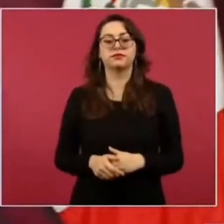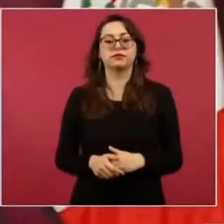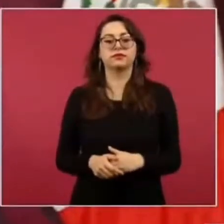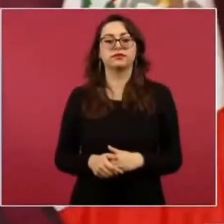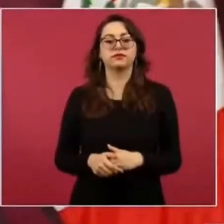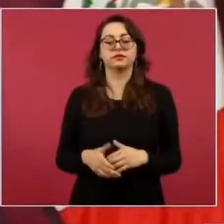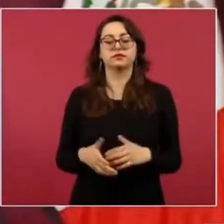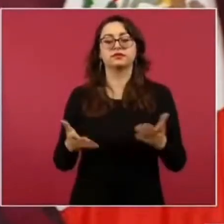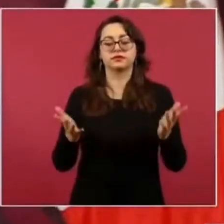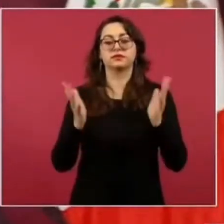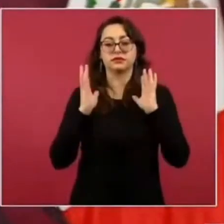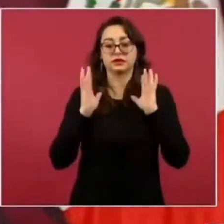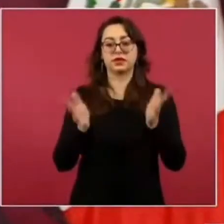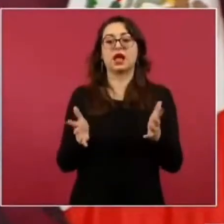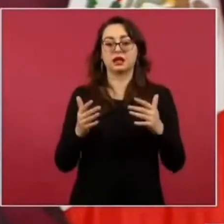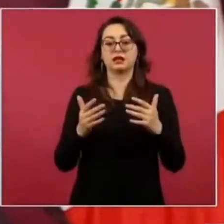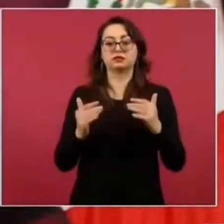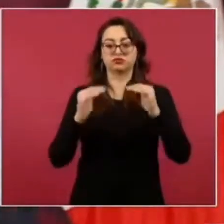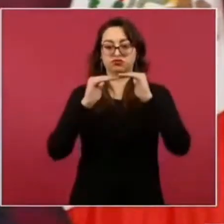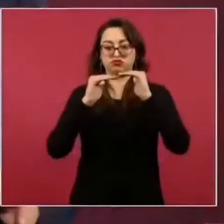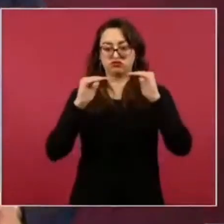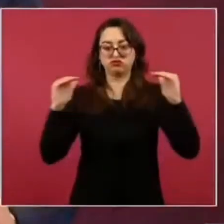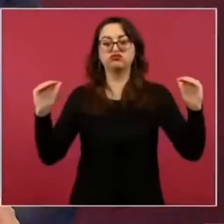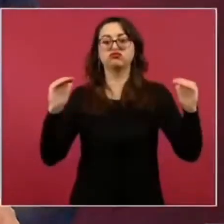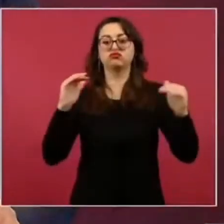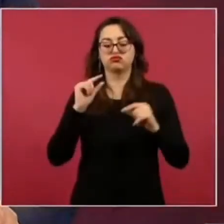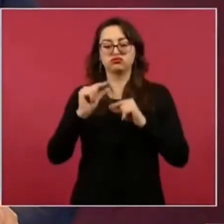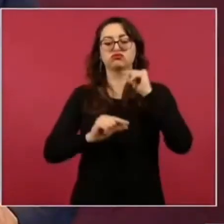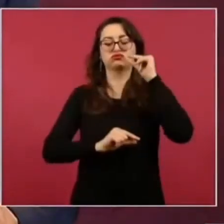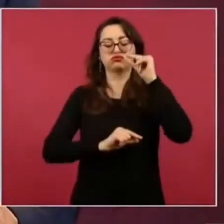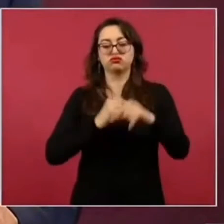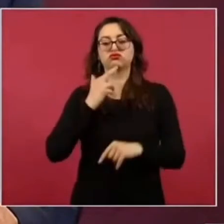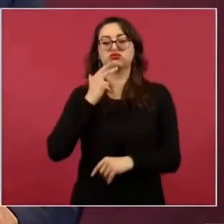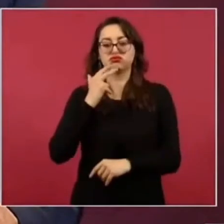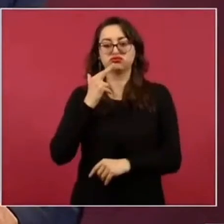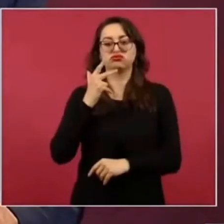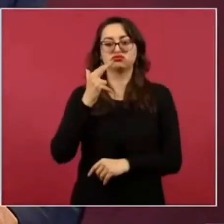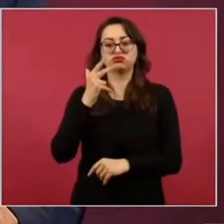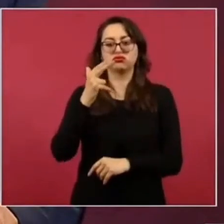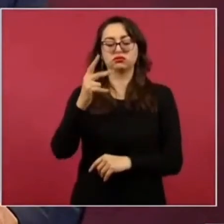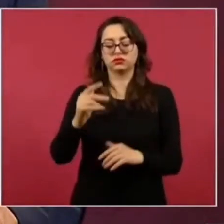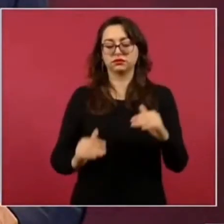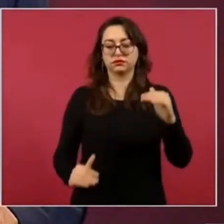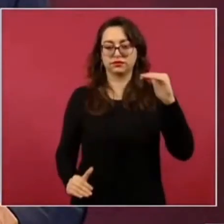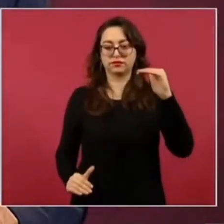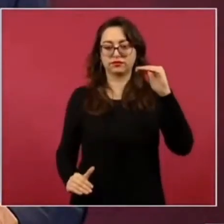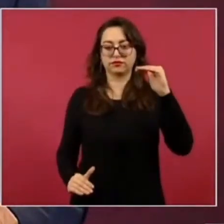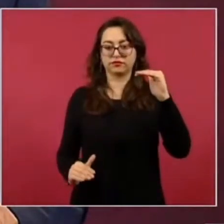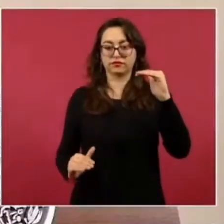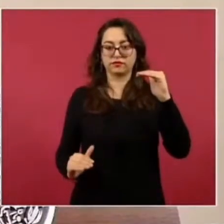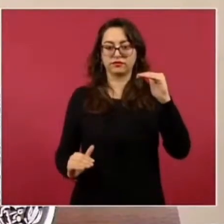ahora se ha ido equilibrando, es decir, se ha ido